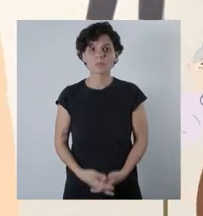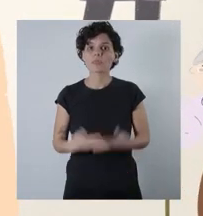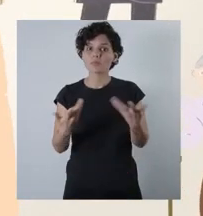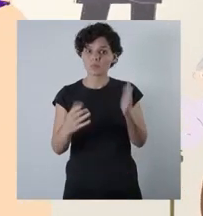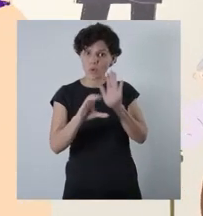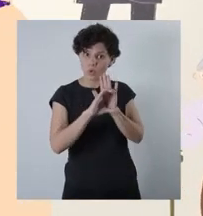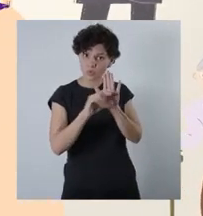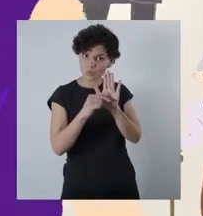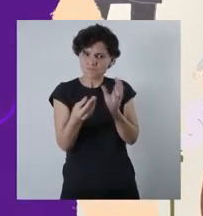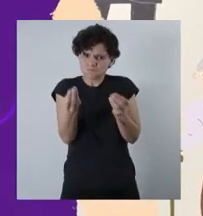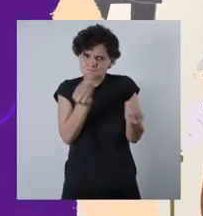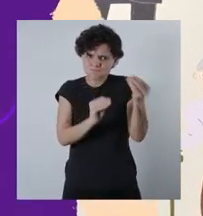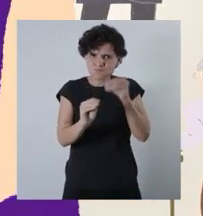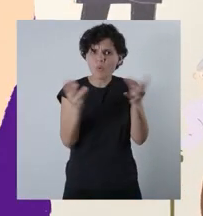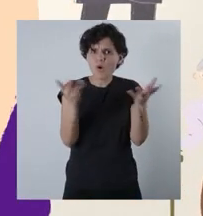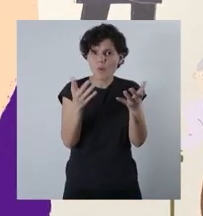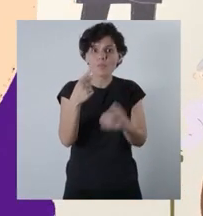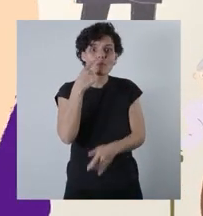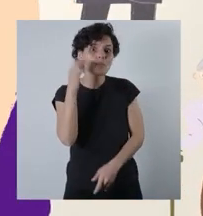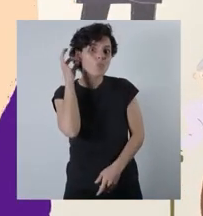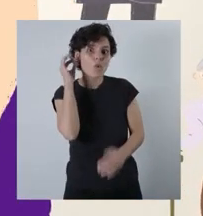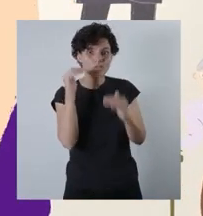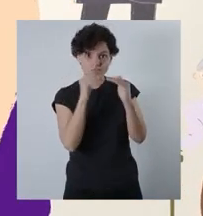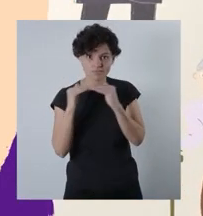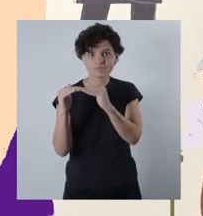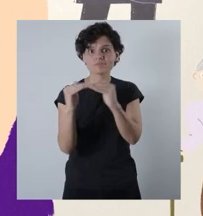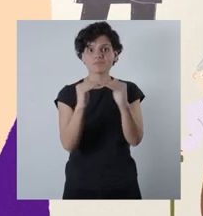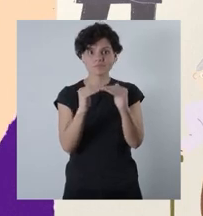Por una constitución escrita en paridad.